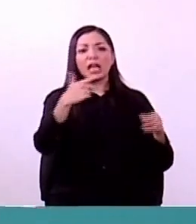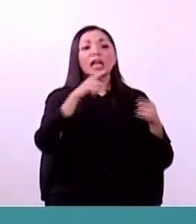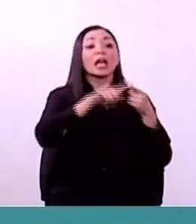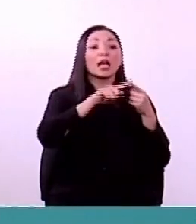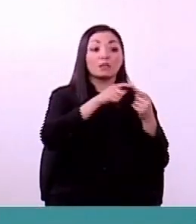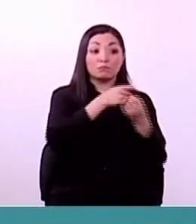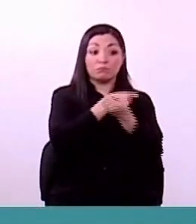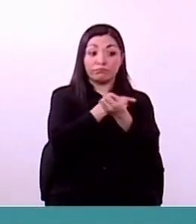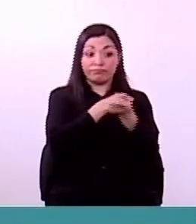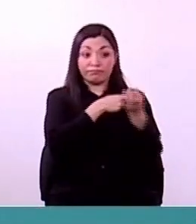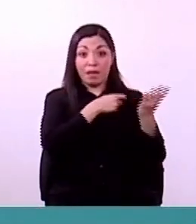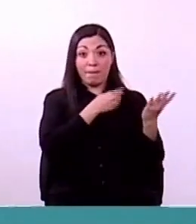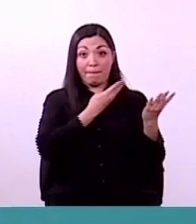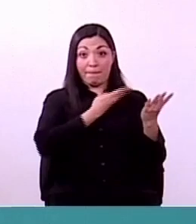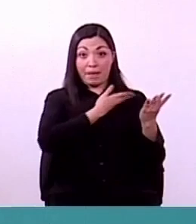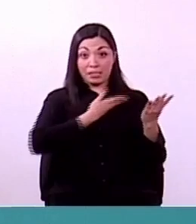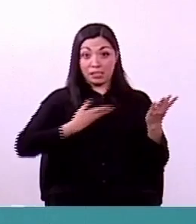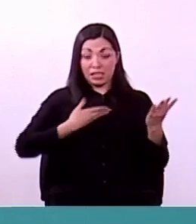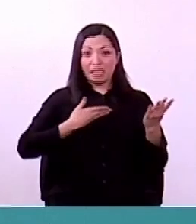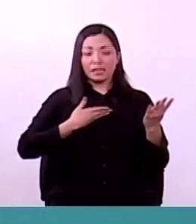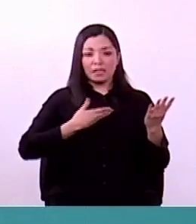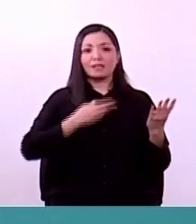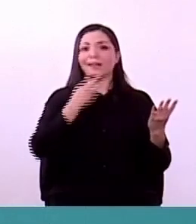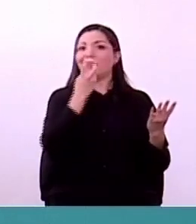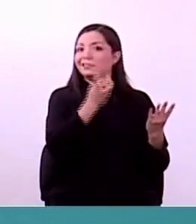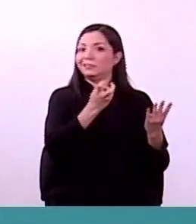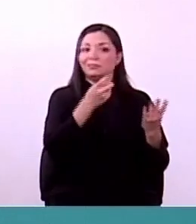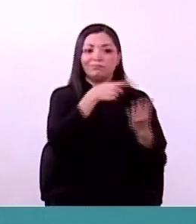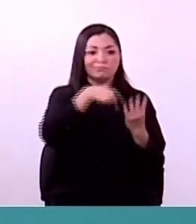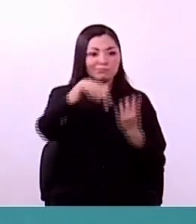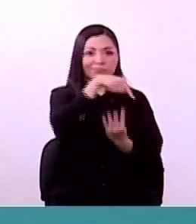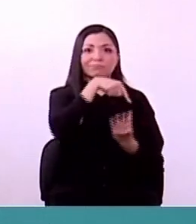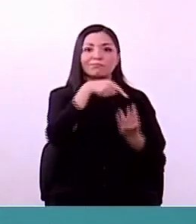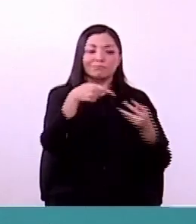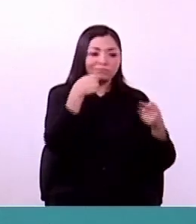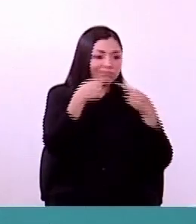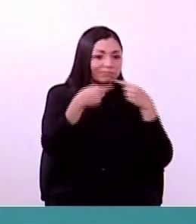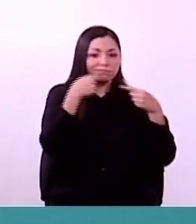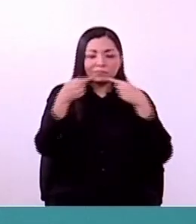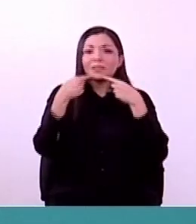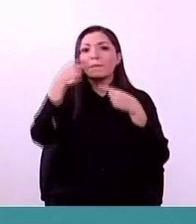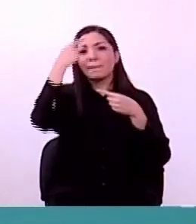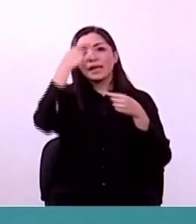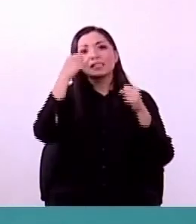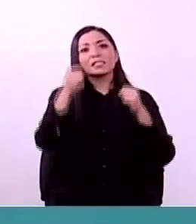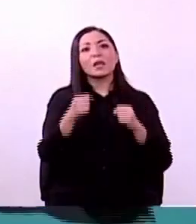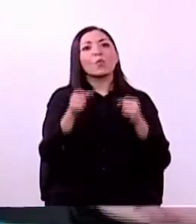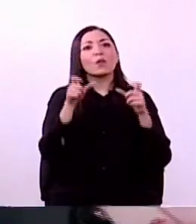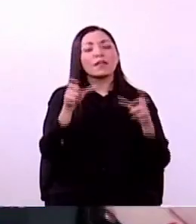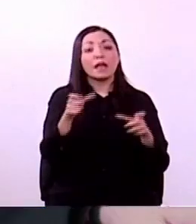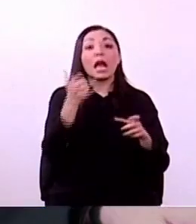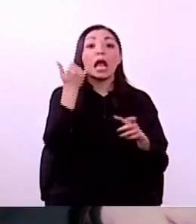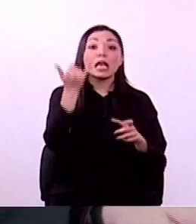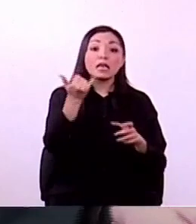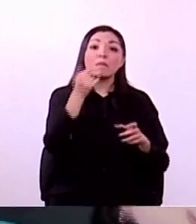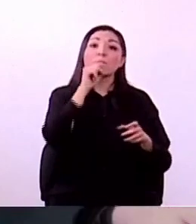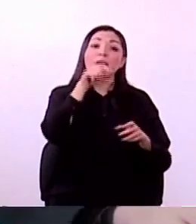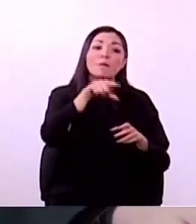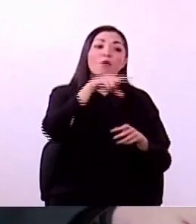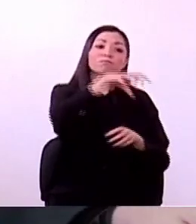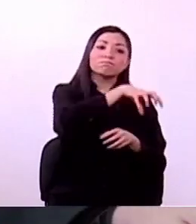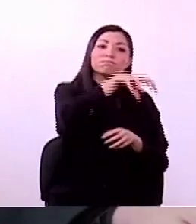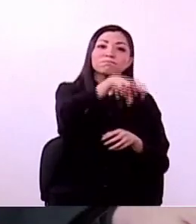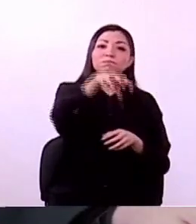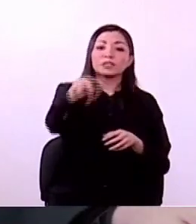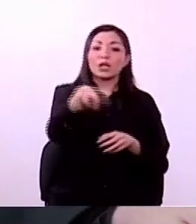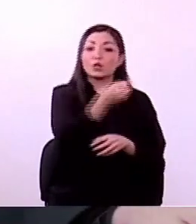presidentes, y vamos a darle solución a lo que te duele en el tema de inseguridad. Y así lo vamos a hacer en las 12 regiones de nuestro estado